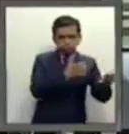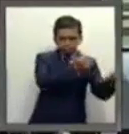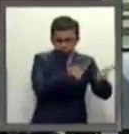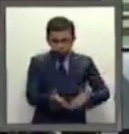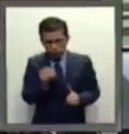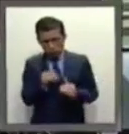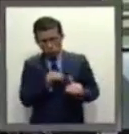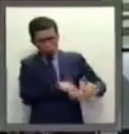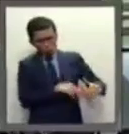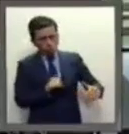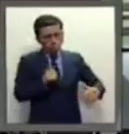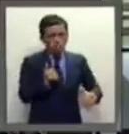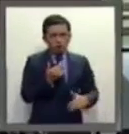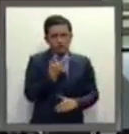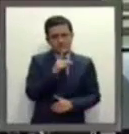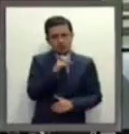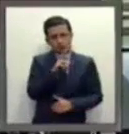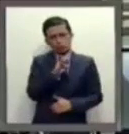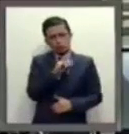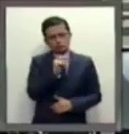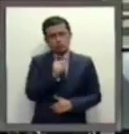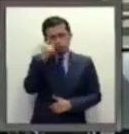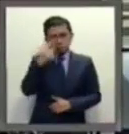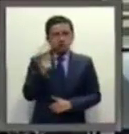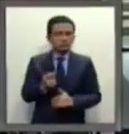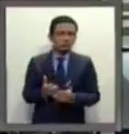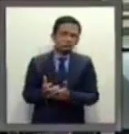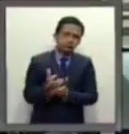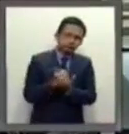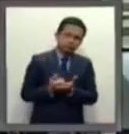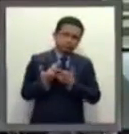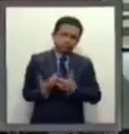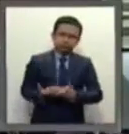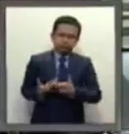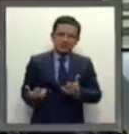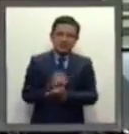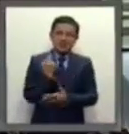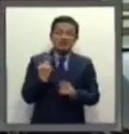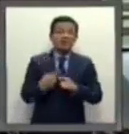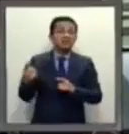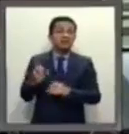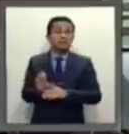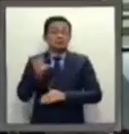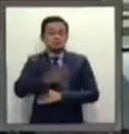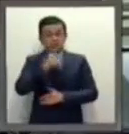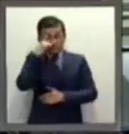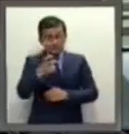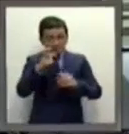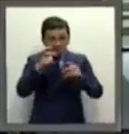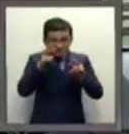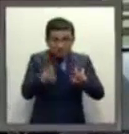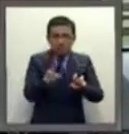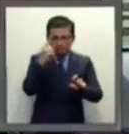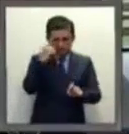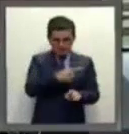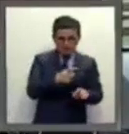hidrocarburos que bonifica de nueva cuenta ganancias para los inversores en este tema, no para los